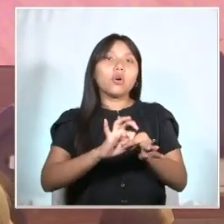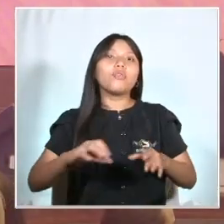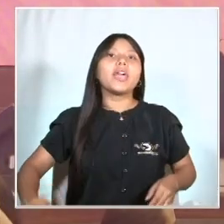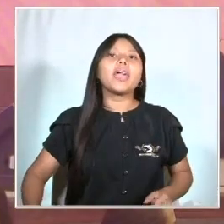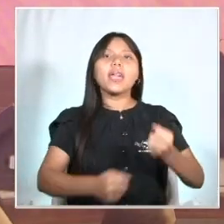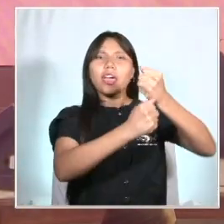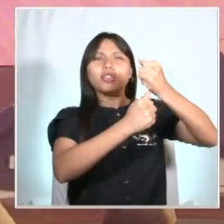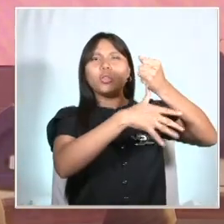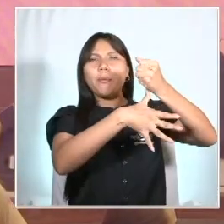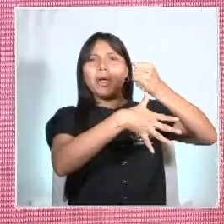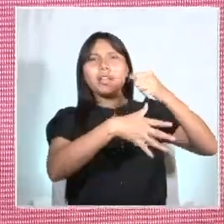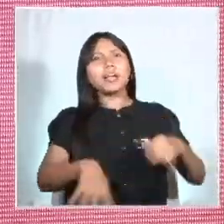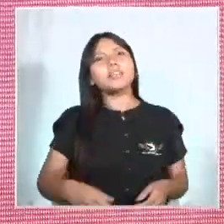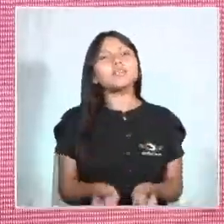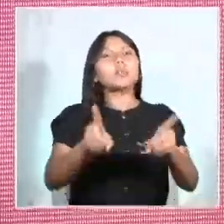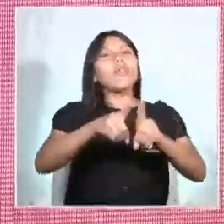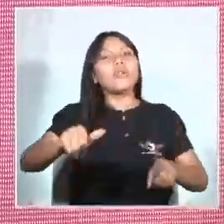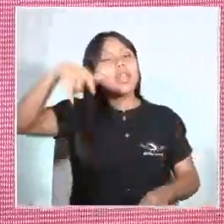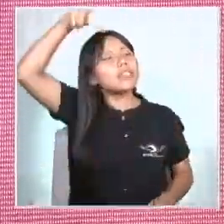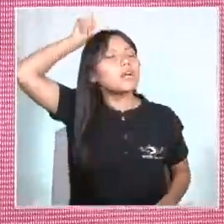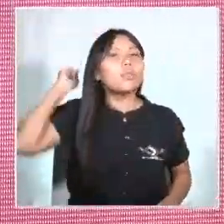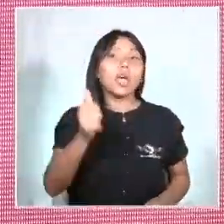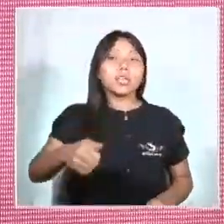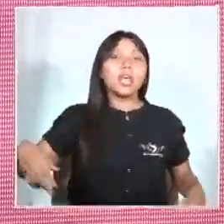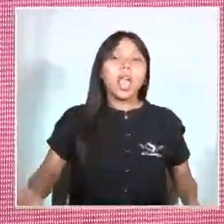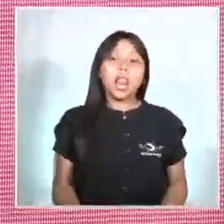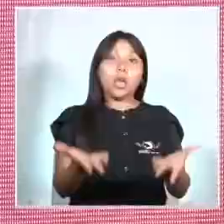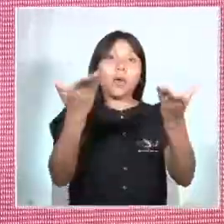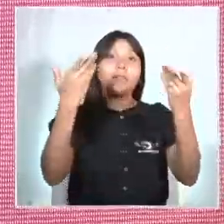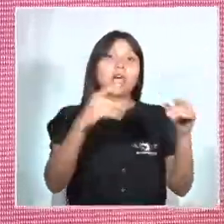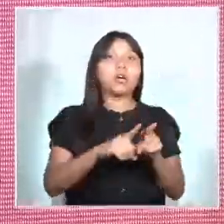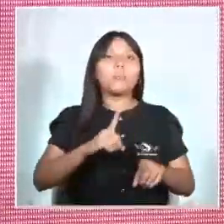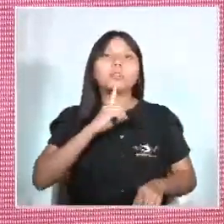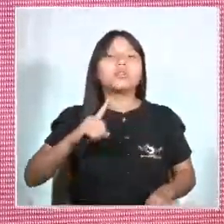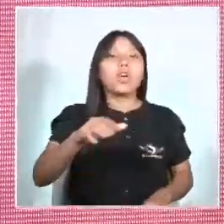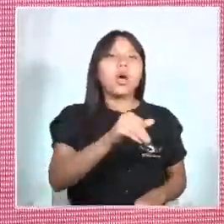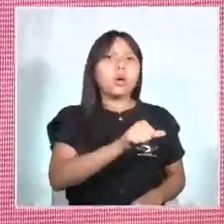cuando las leonas se paran como lo que son, hijas de un rey,